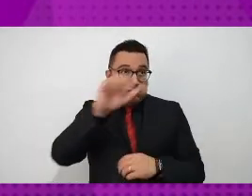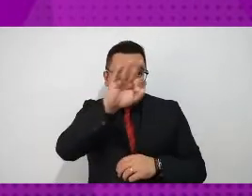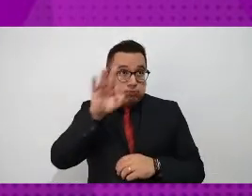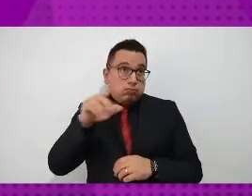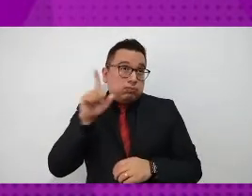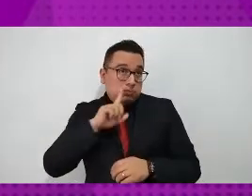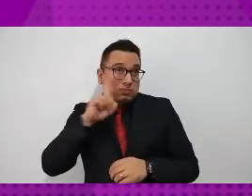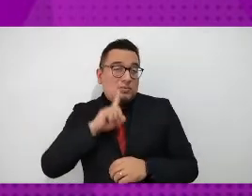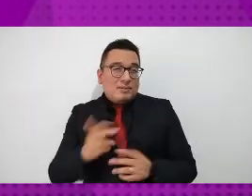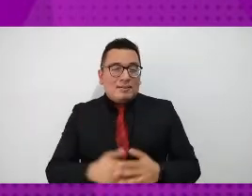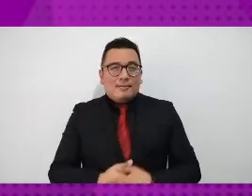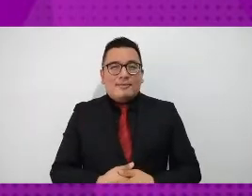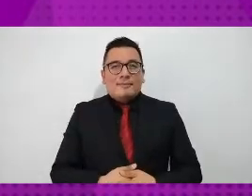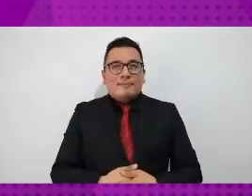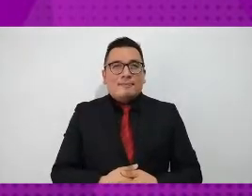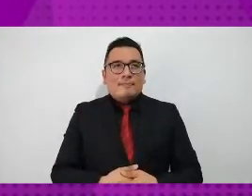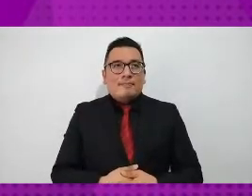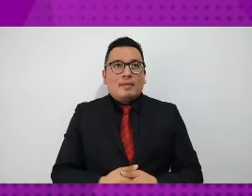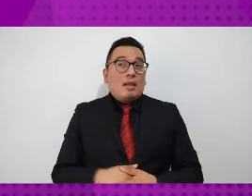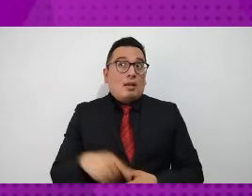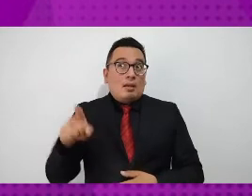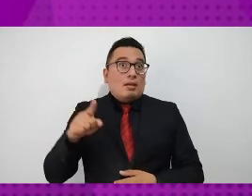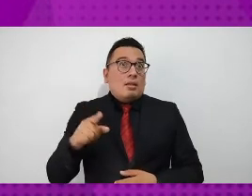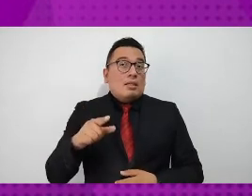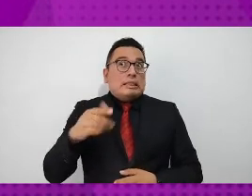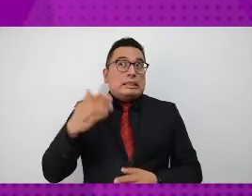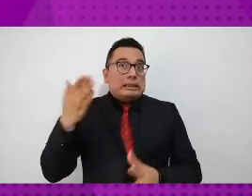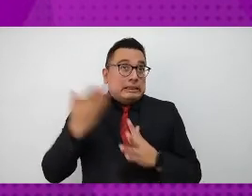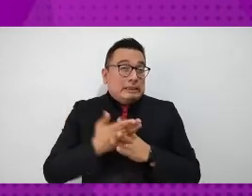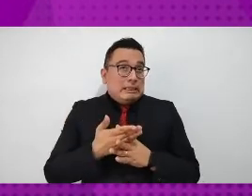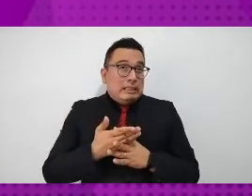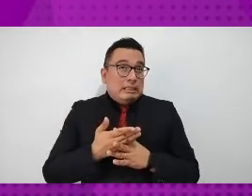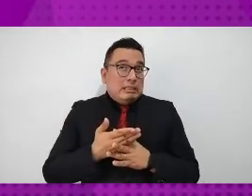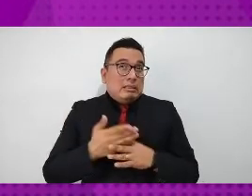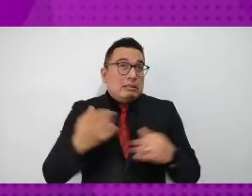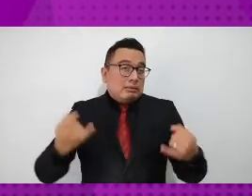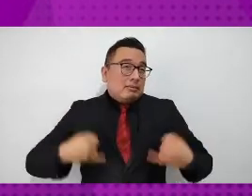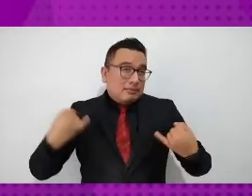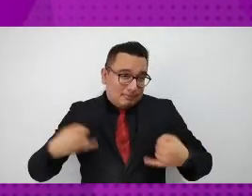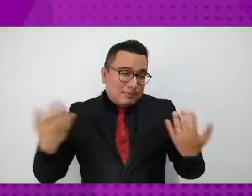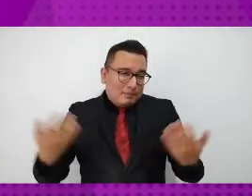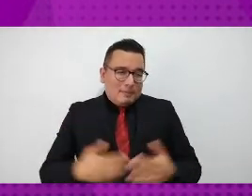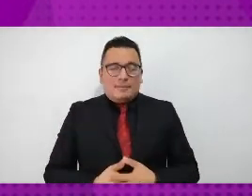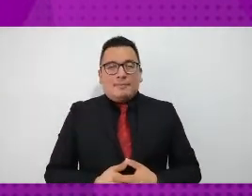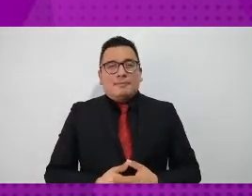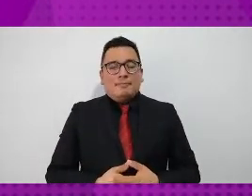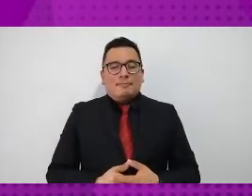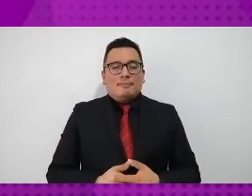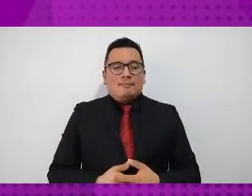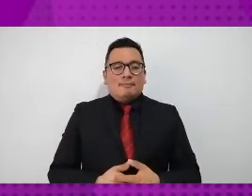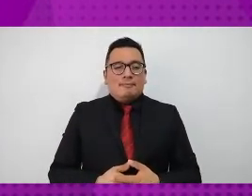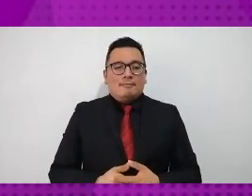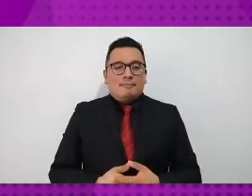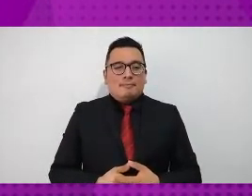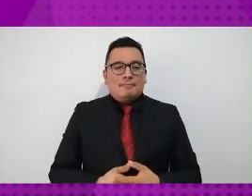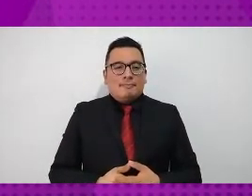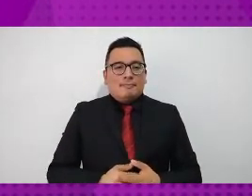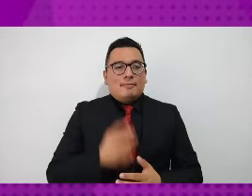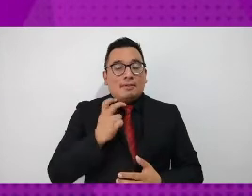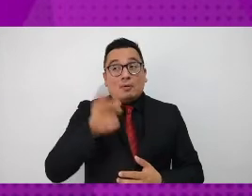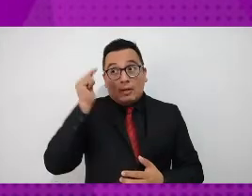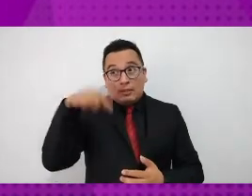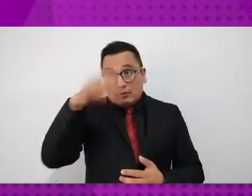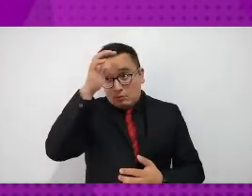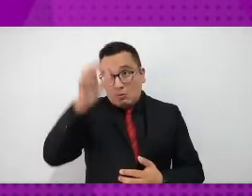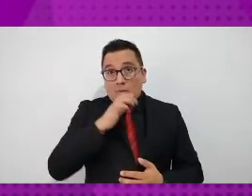mujeres y más la mitad fueron jóvenes pero fueron juventudes quienes integraron espero que esa no sea la